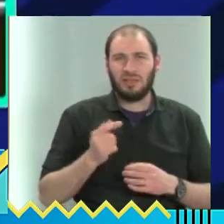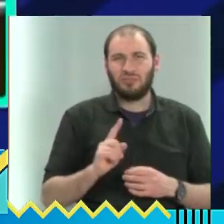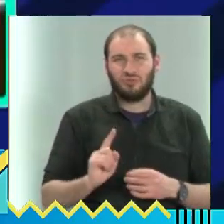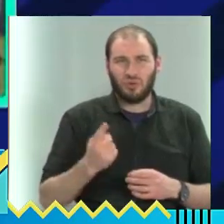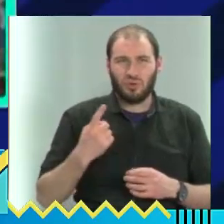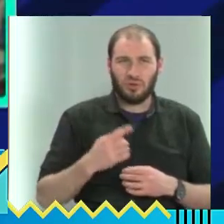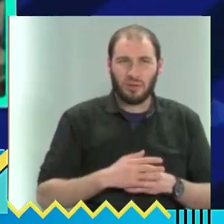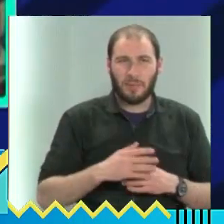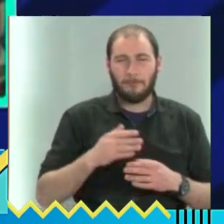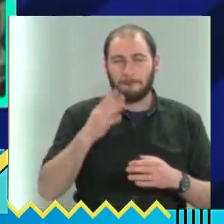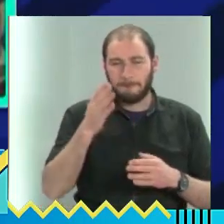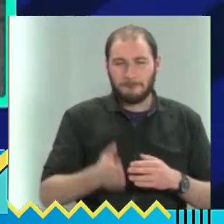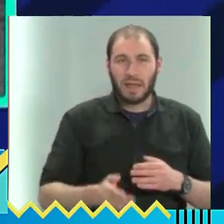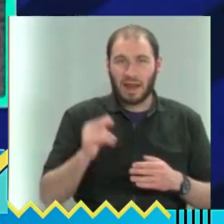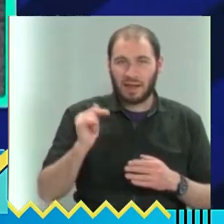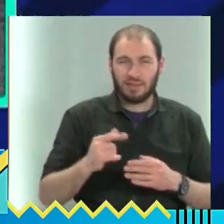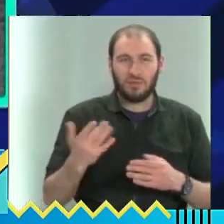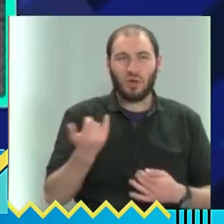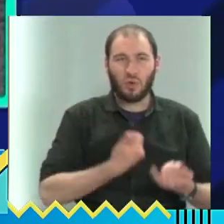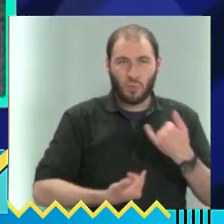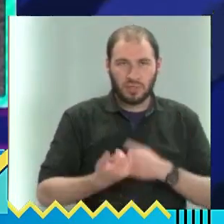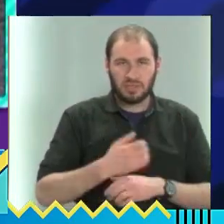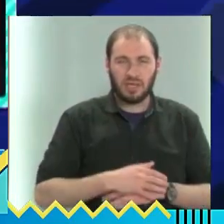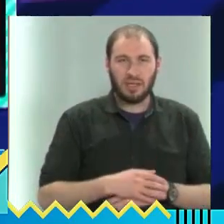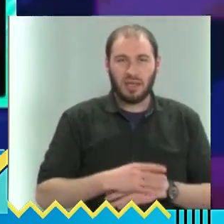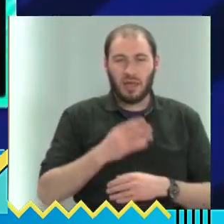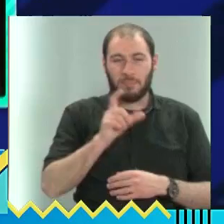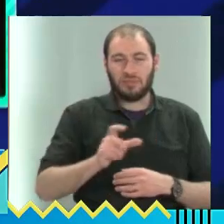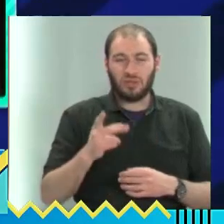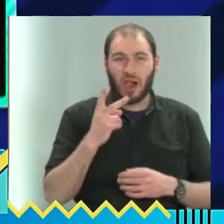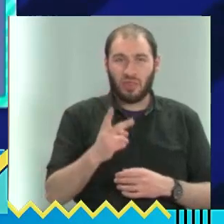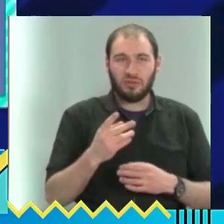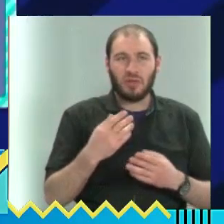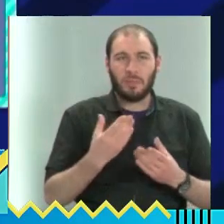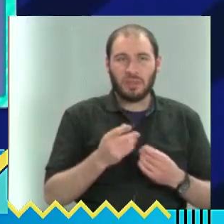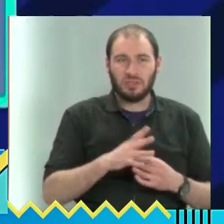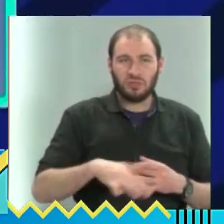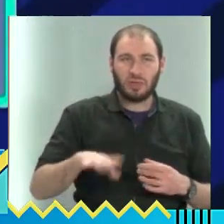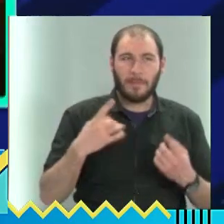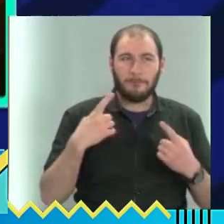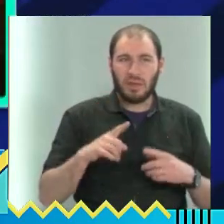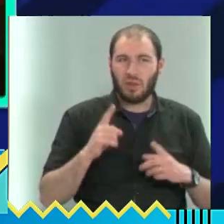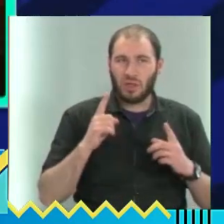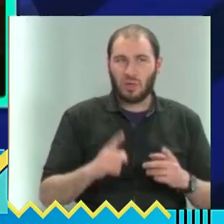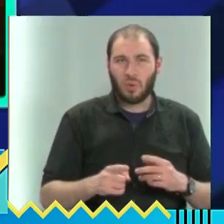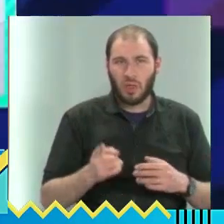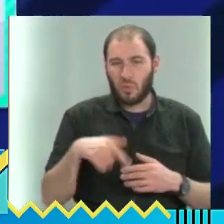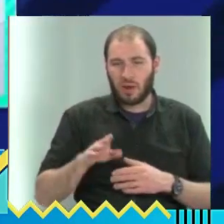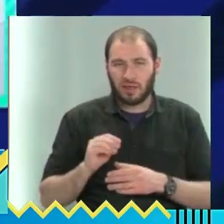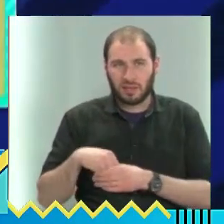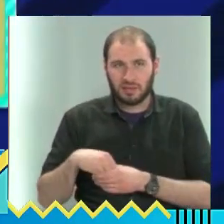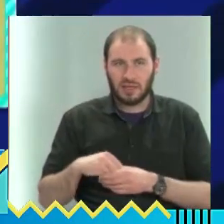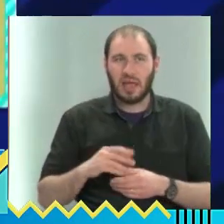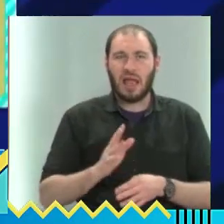soledad. Medianeras es una película que nos muestra a dos chicos que le tienen fobia a la ciudad pero sin embargo se refugian en ella.